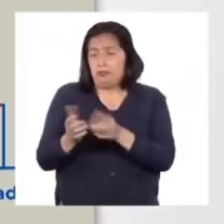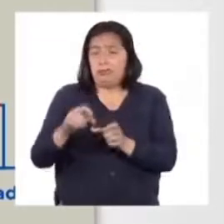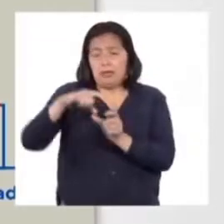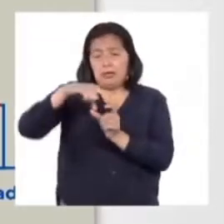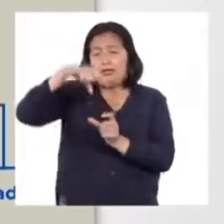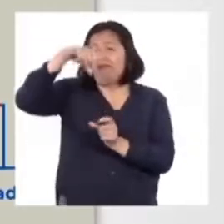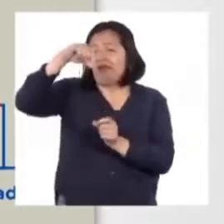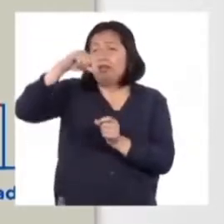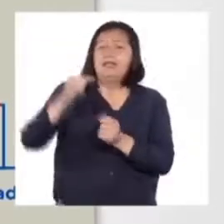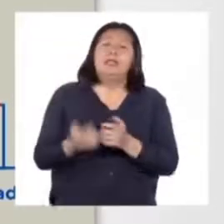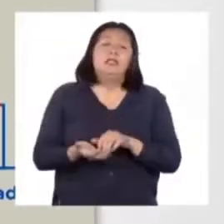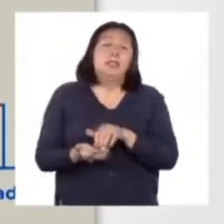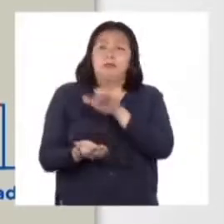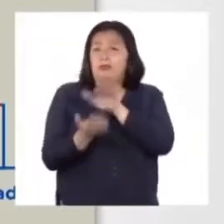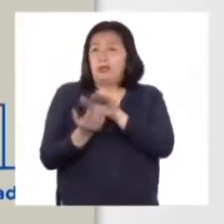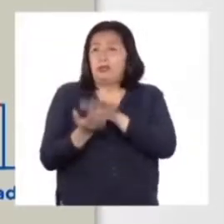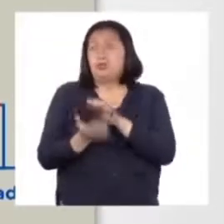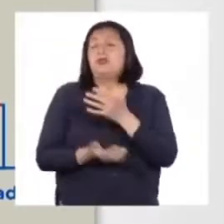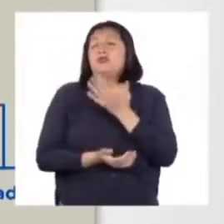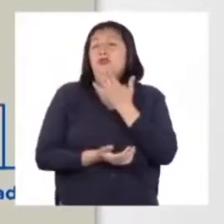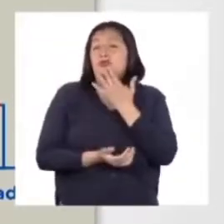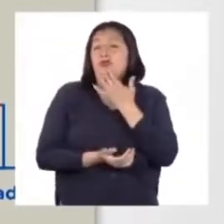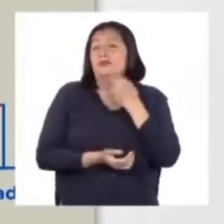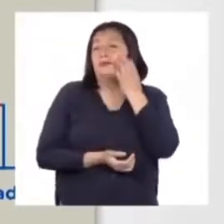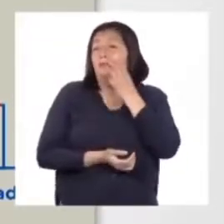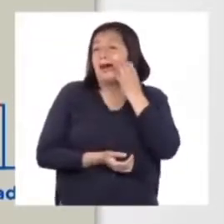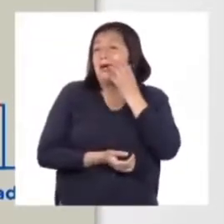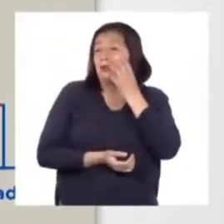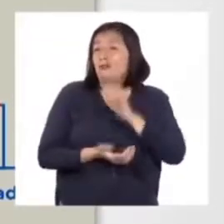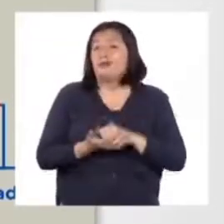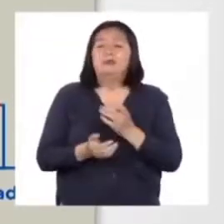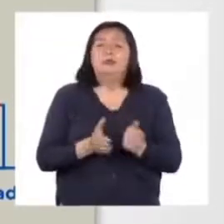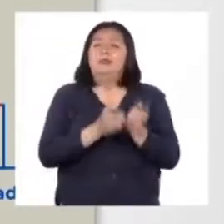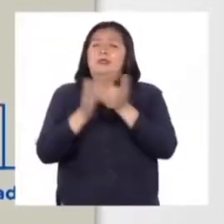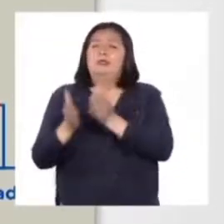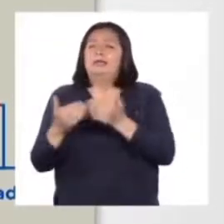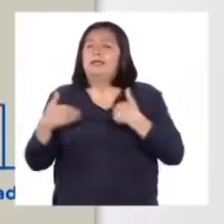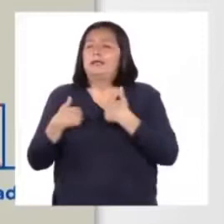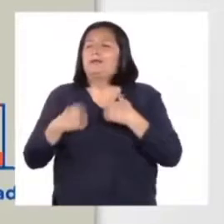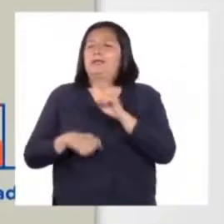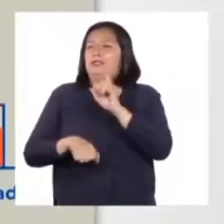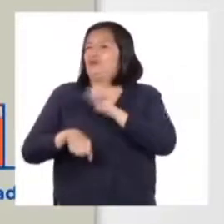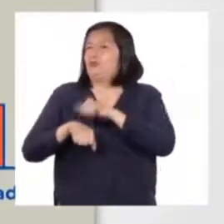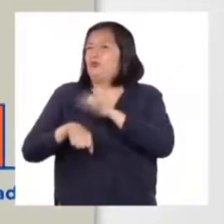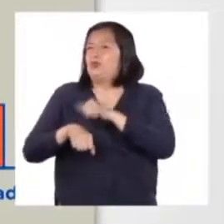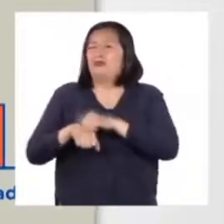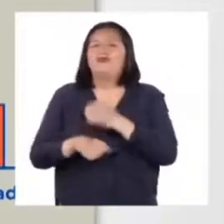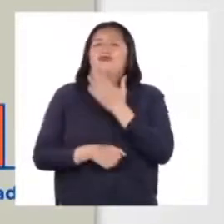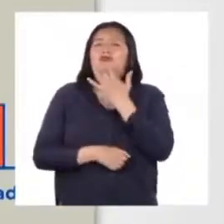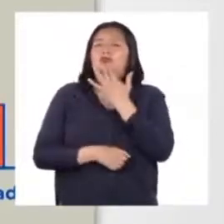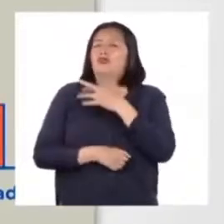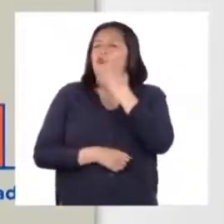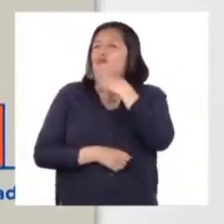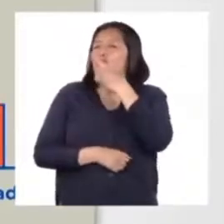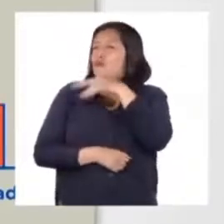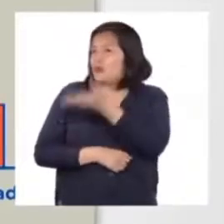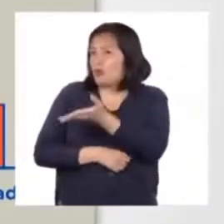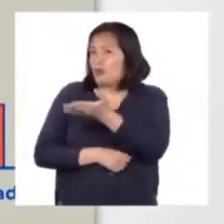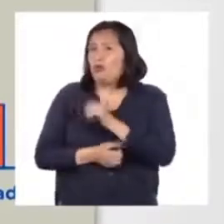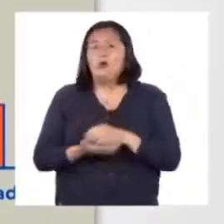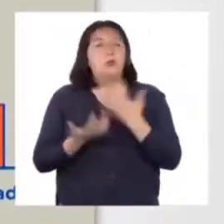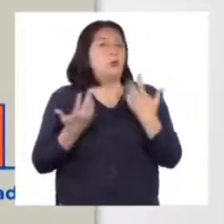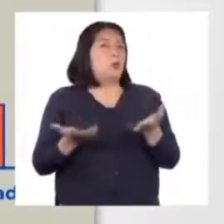la barra de reptiles de color marrón y la barra de invertebrados de color rojo. Genial,